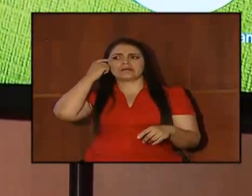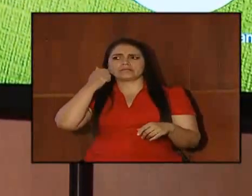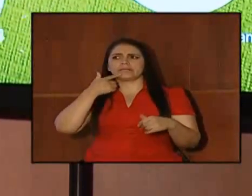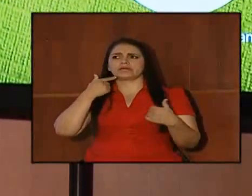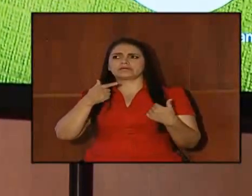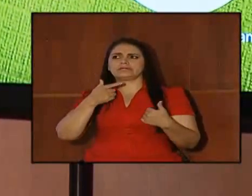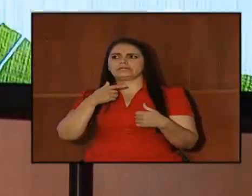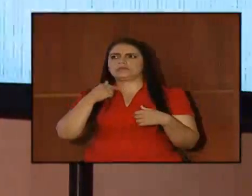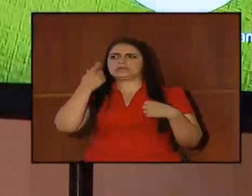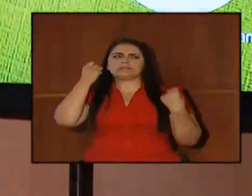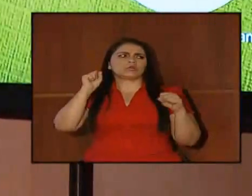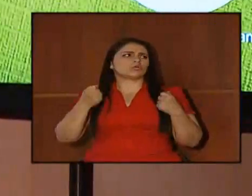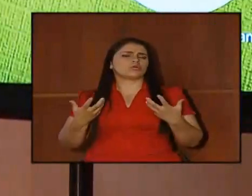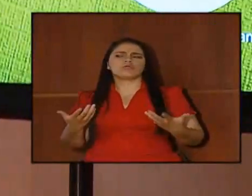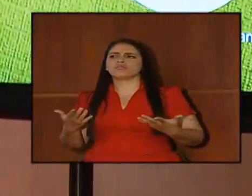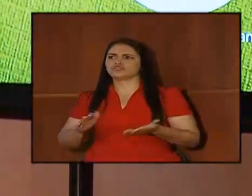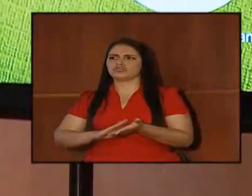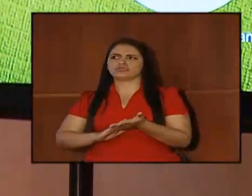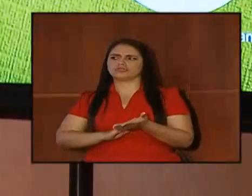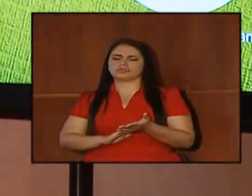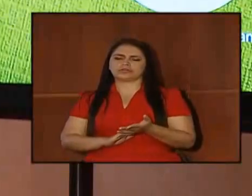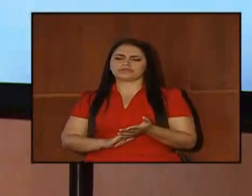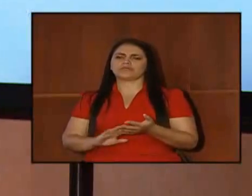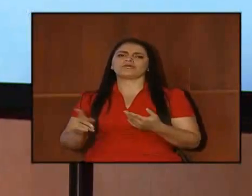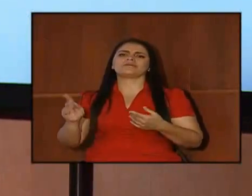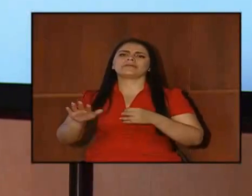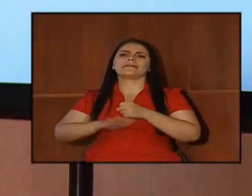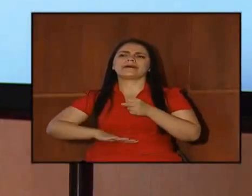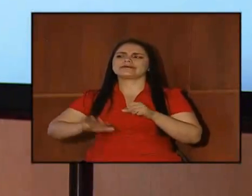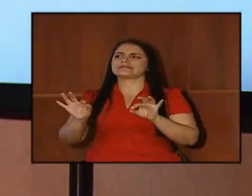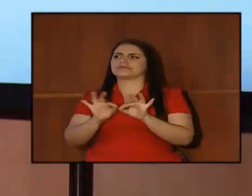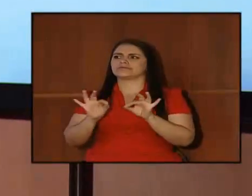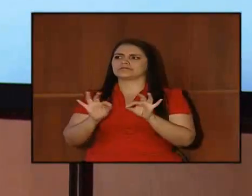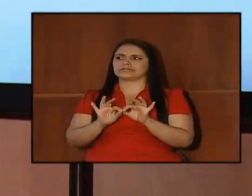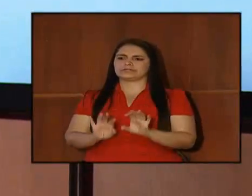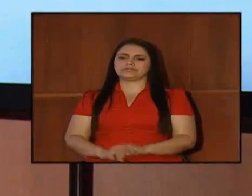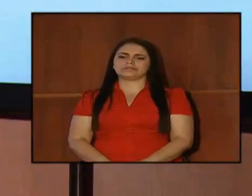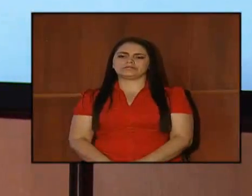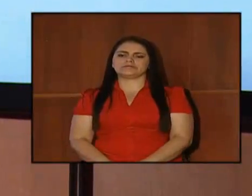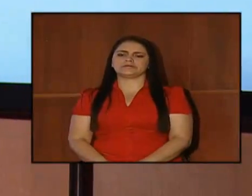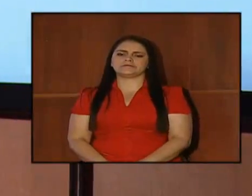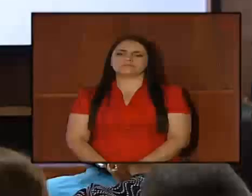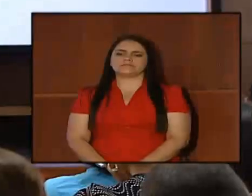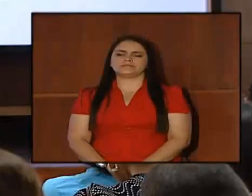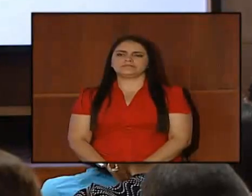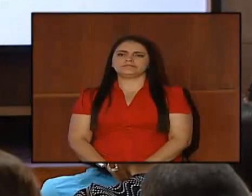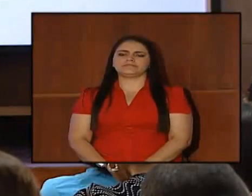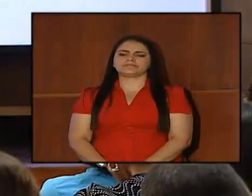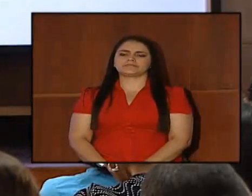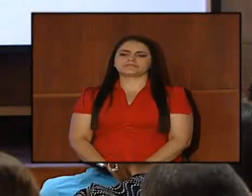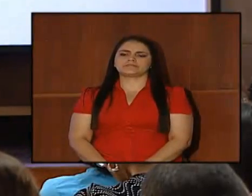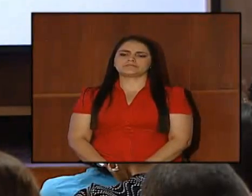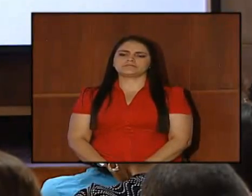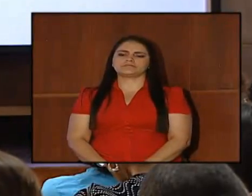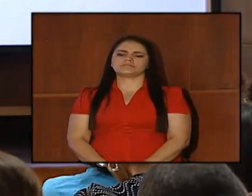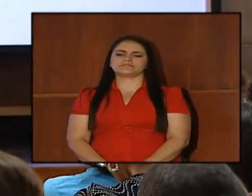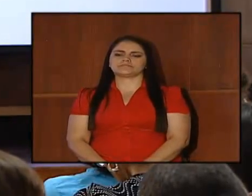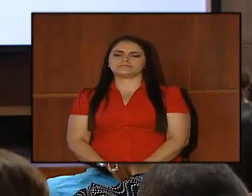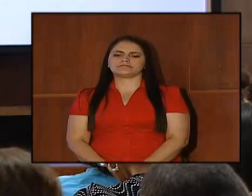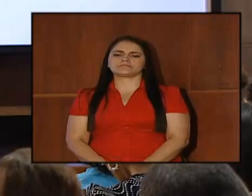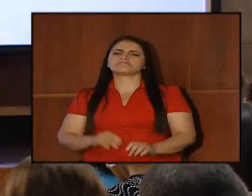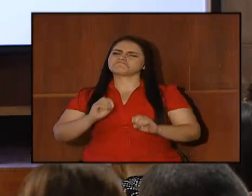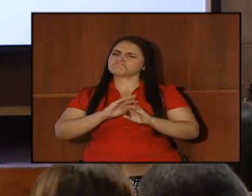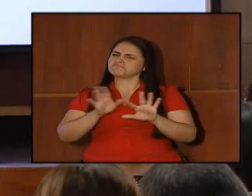de almohadas desesperados porque no sabíamos cómo subirle porque tenía reflujo, ¿sí? Entonces son tipsitos